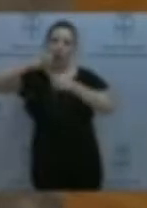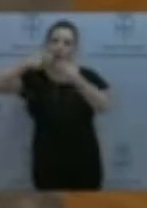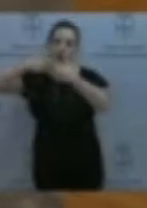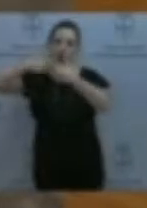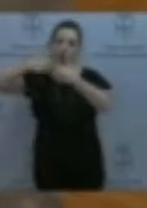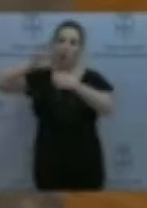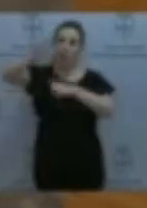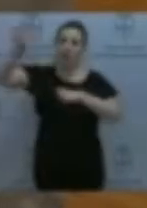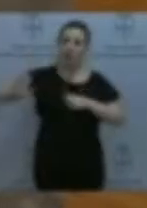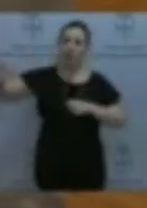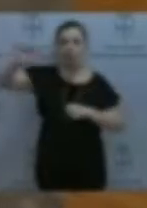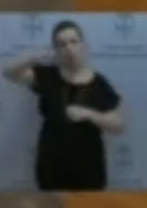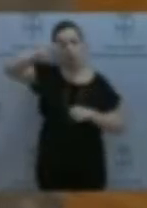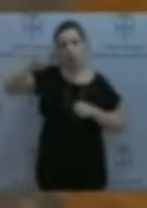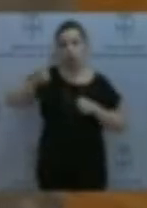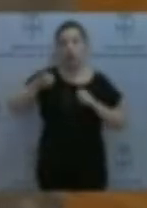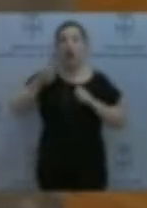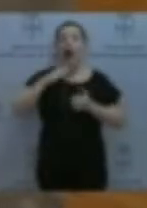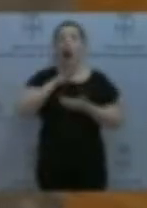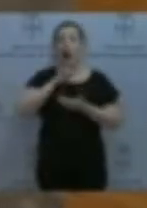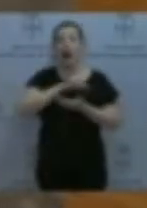también observamos como